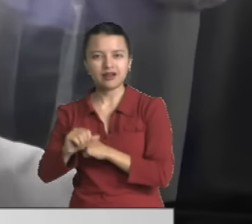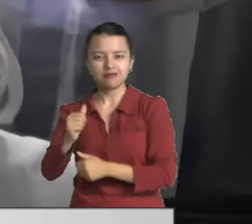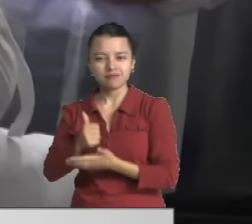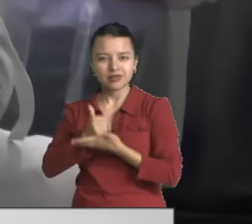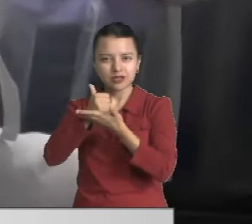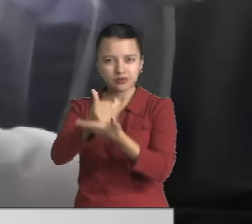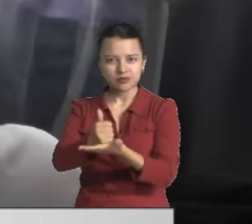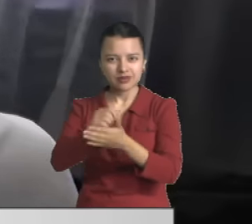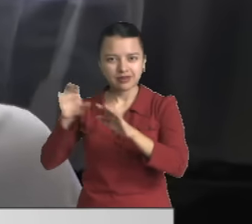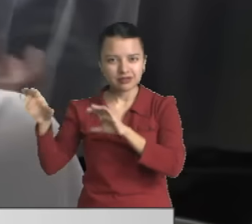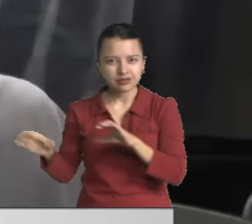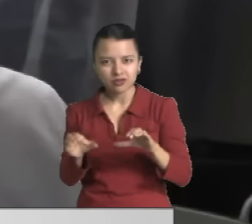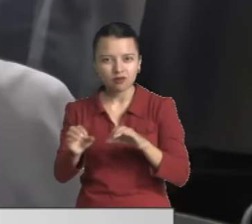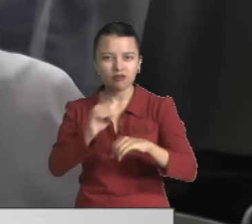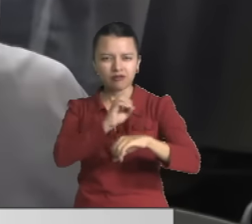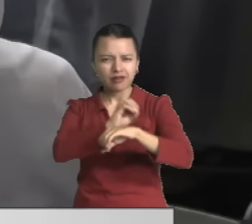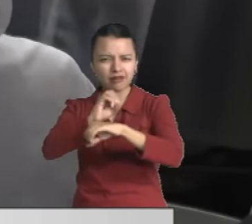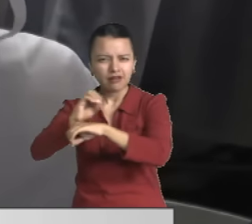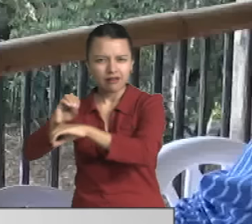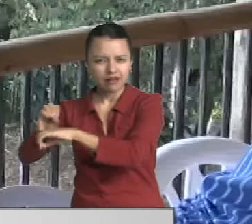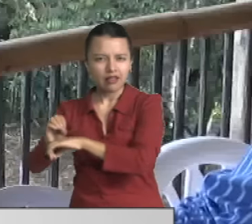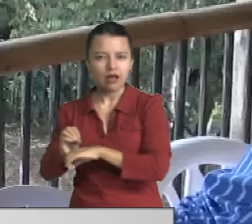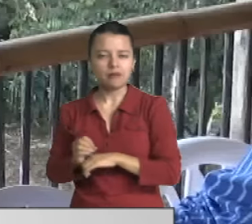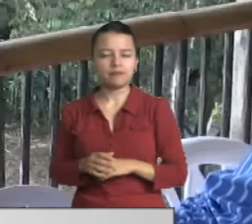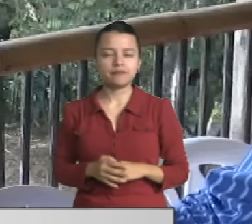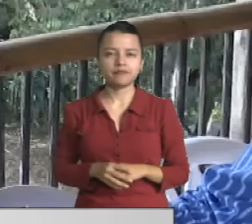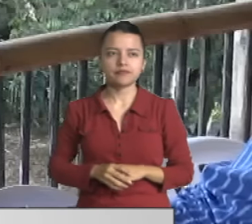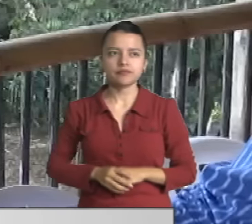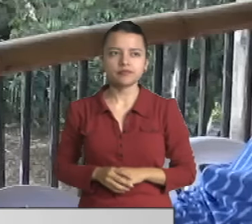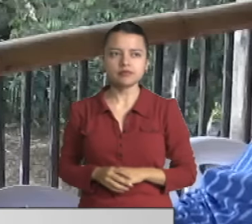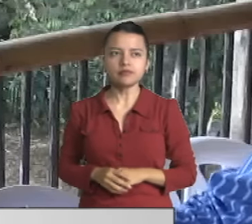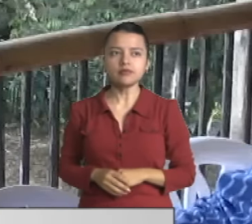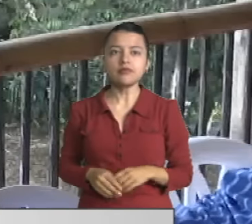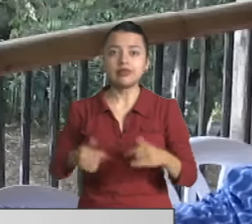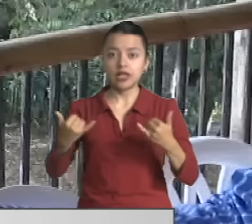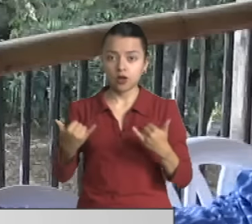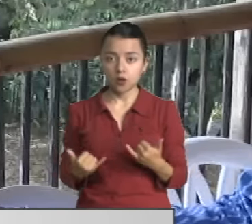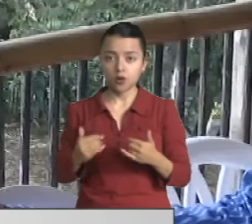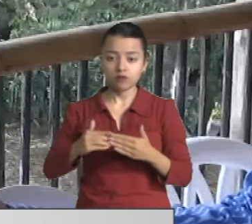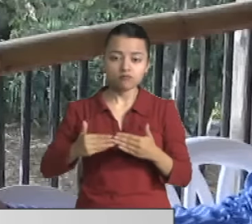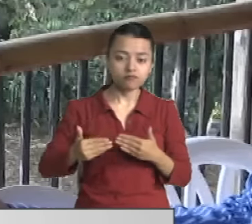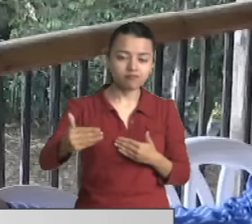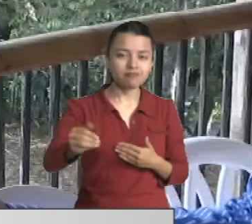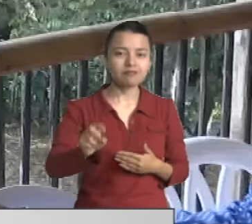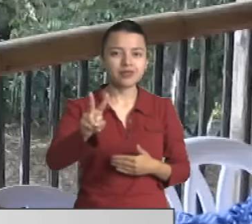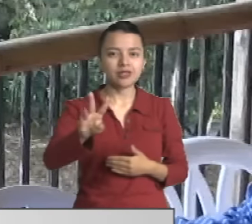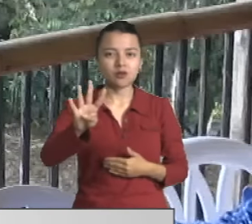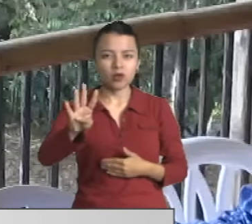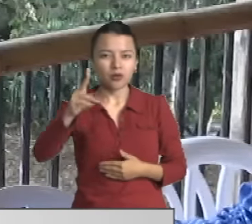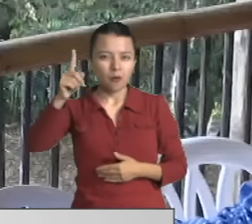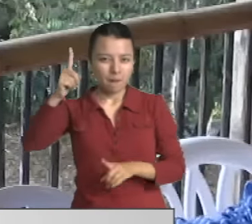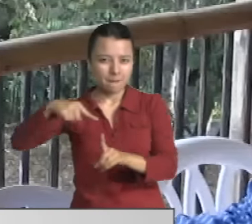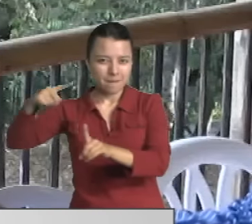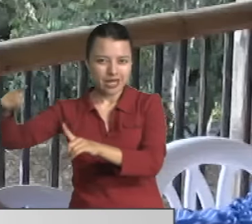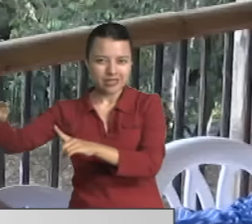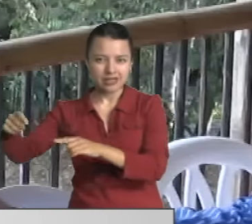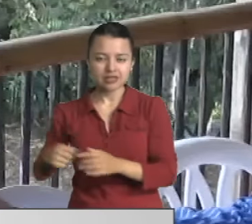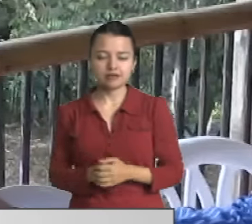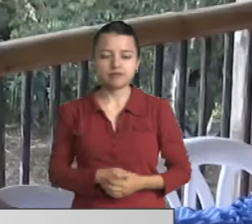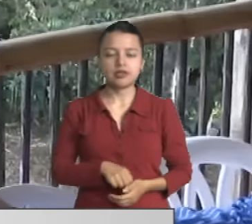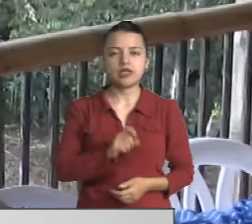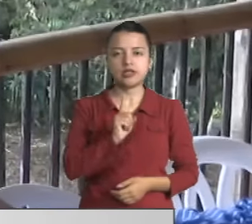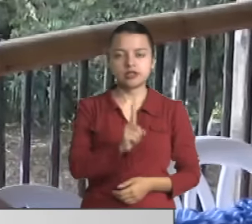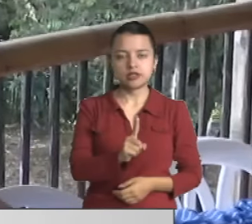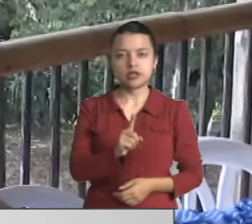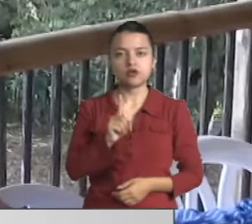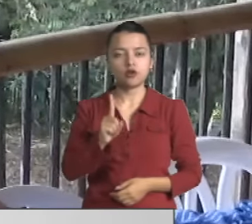empresa caucana Lácteos Colombia. Vamos a atender de aquí a 24 meses 120 unidades productivas, formales,